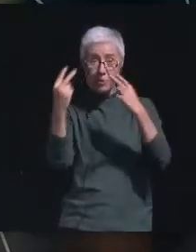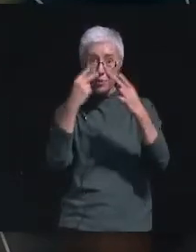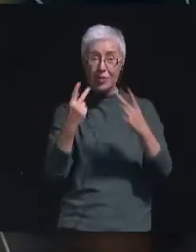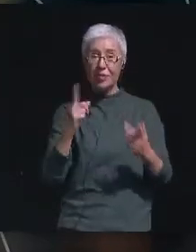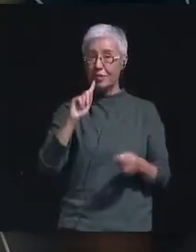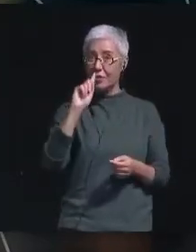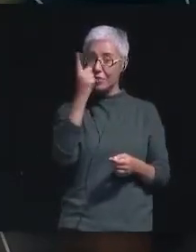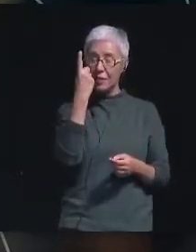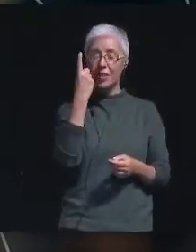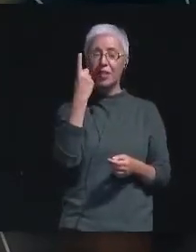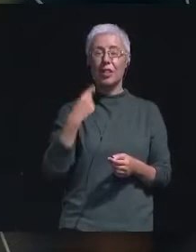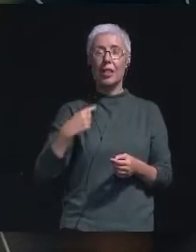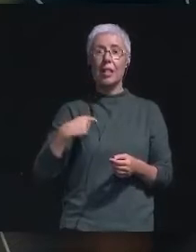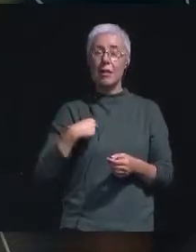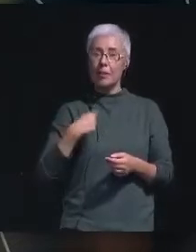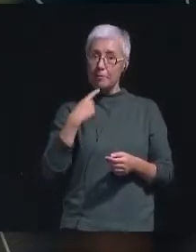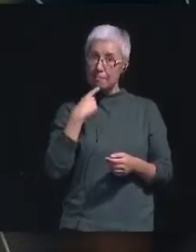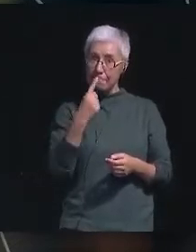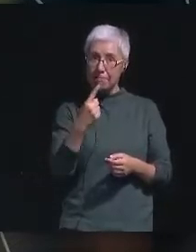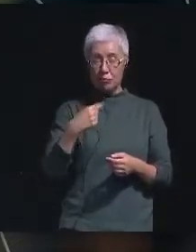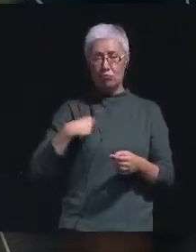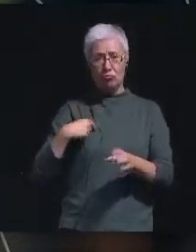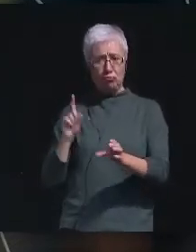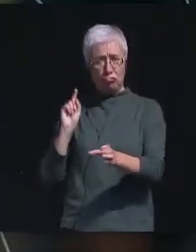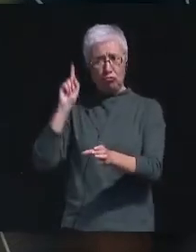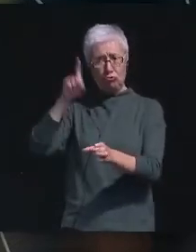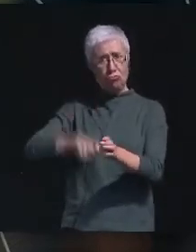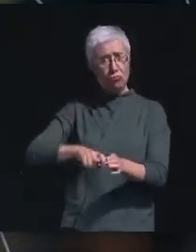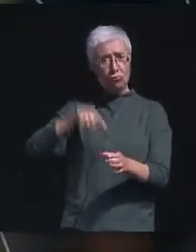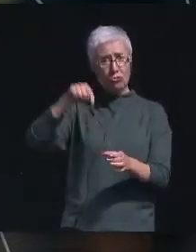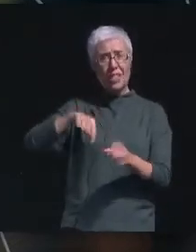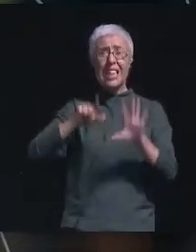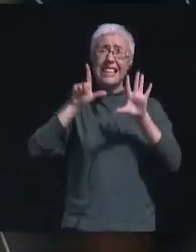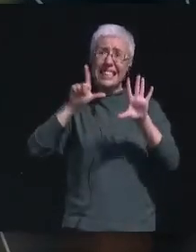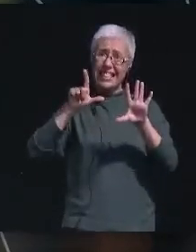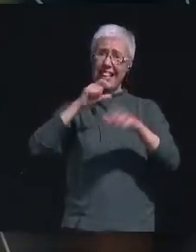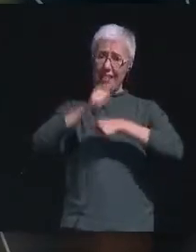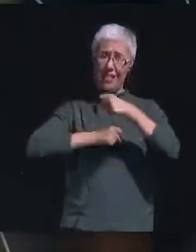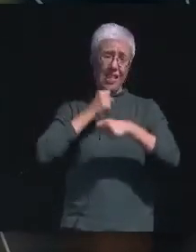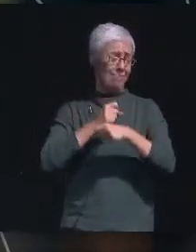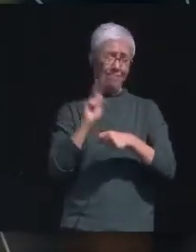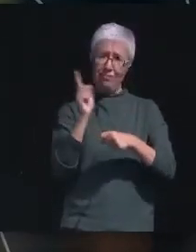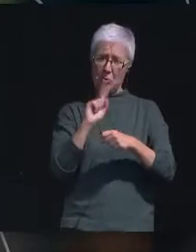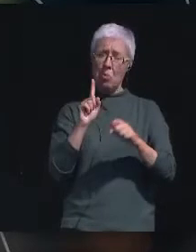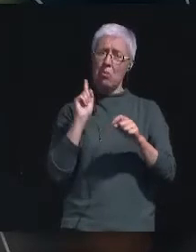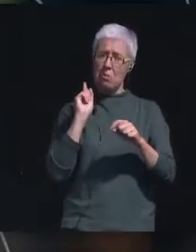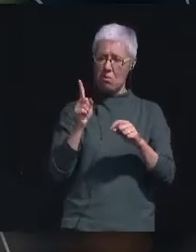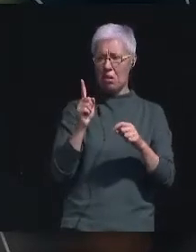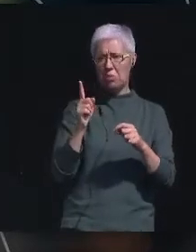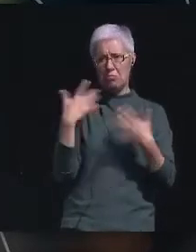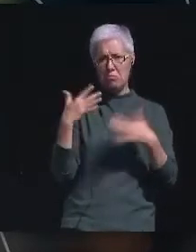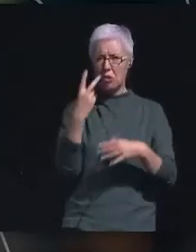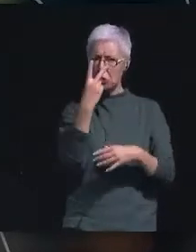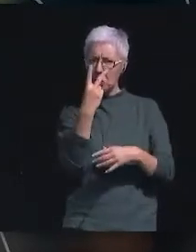que nosotros estamos en Ship2B también desde, no 7 años como Genís, pero un par de ellos